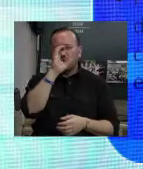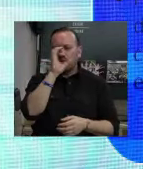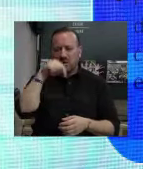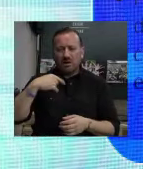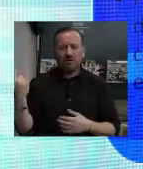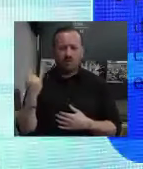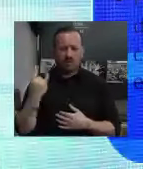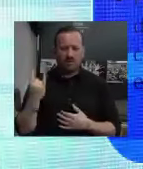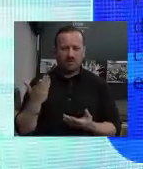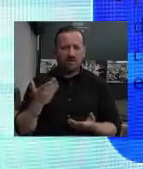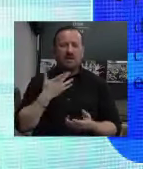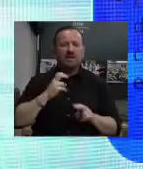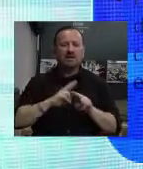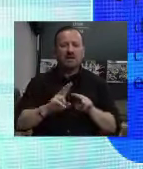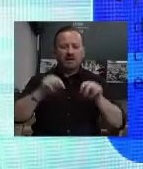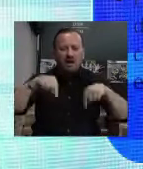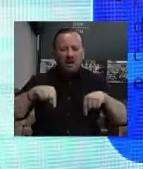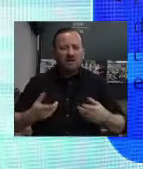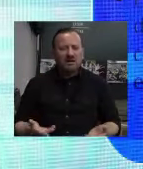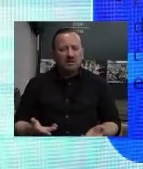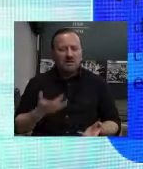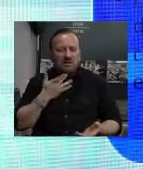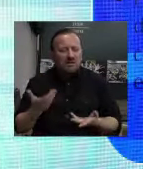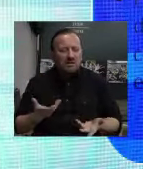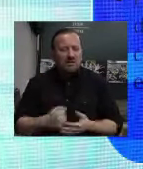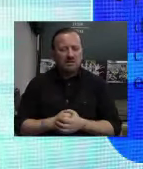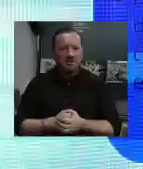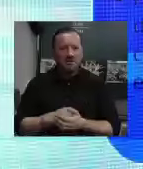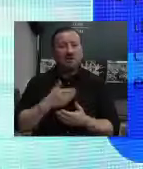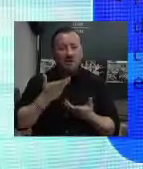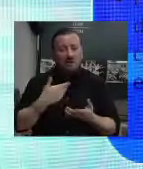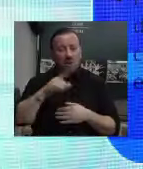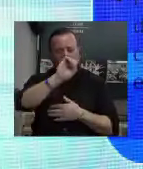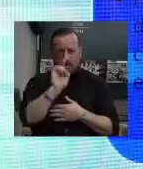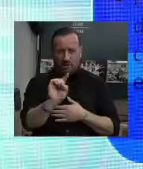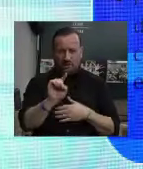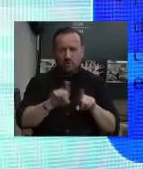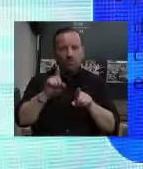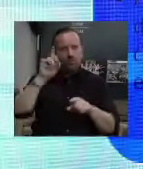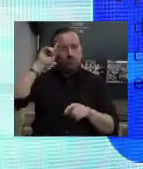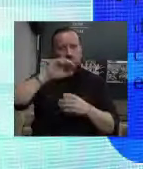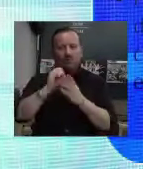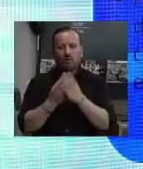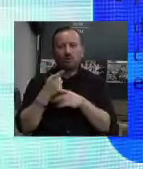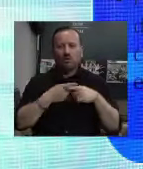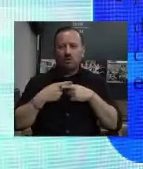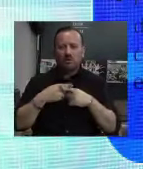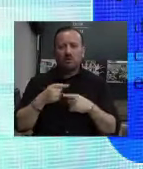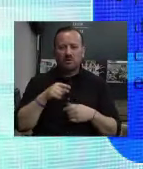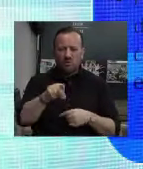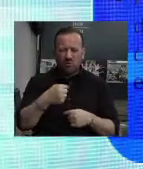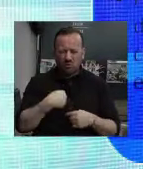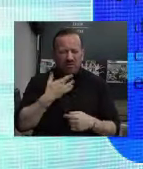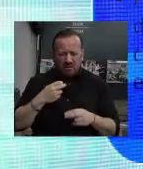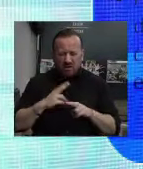esta universidad qué hacen aquí esa la pregunta de la innovación social vos Y yo qué